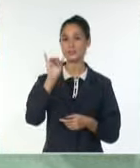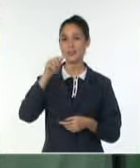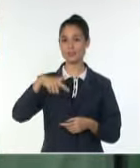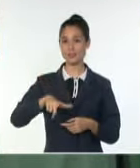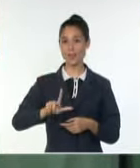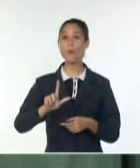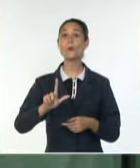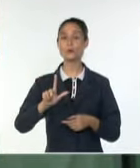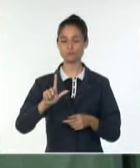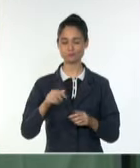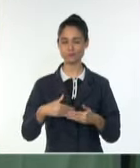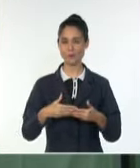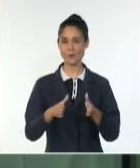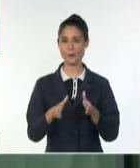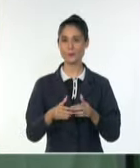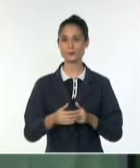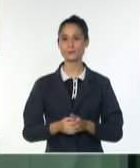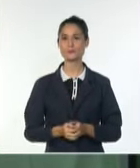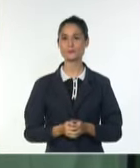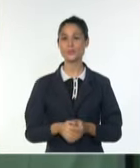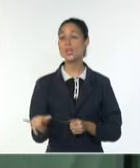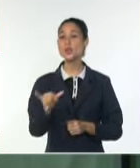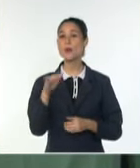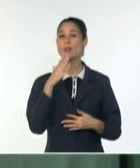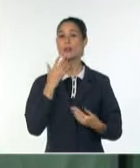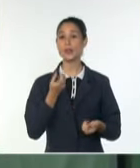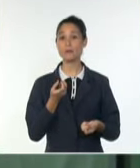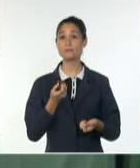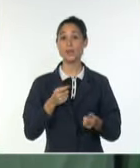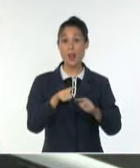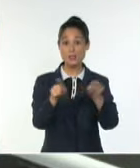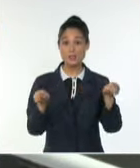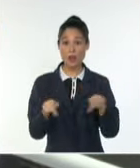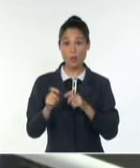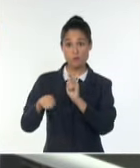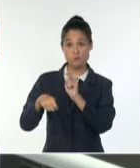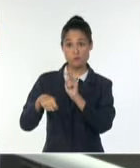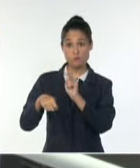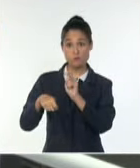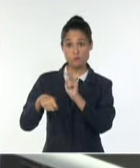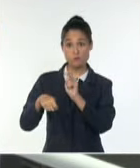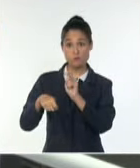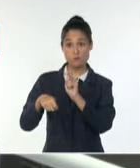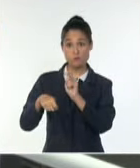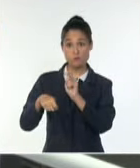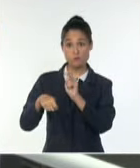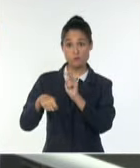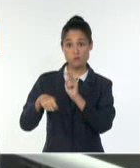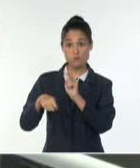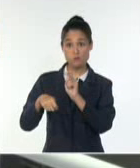provincia la construcción de dos salones de operaciones y la reparación de otros dos que